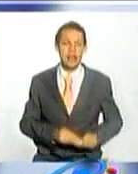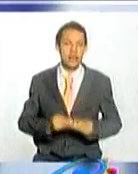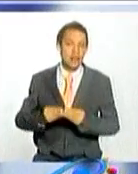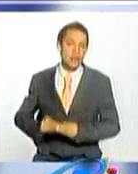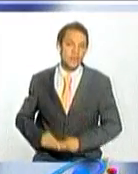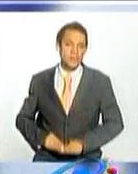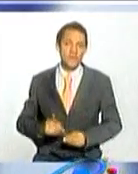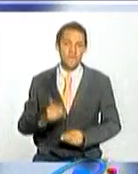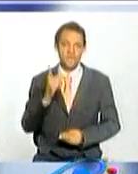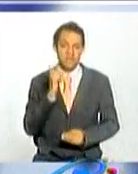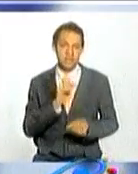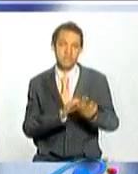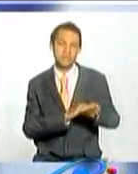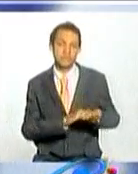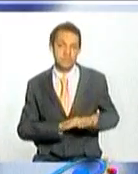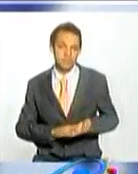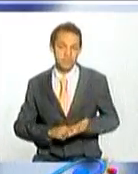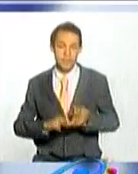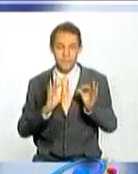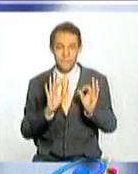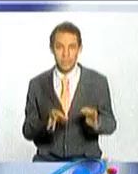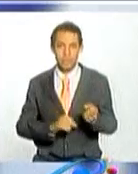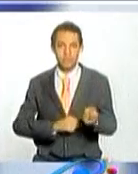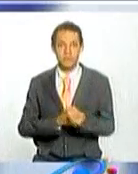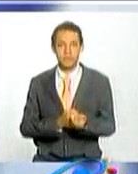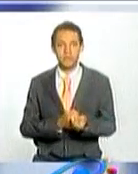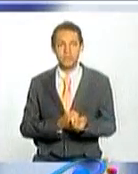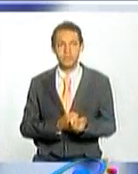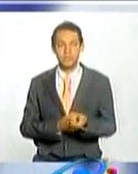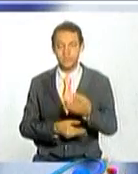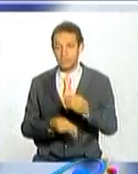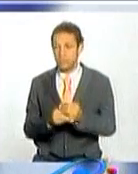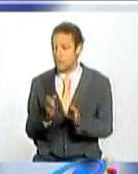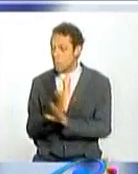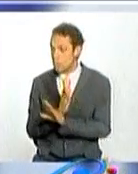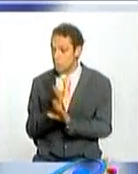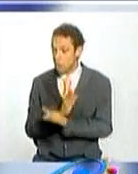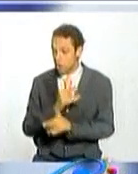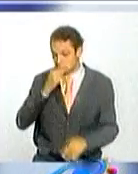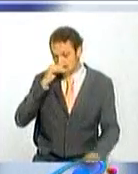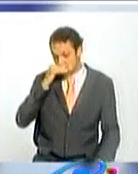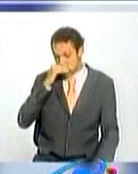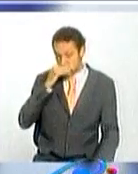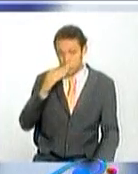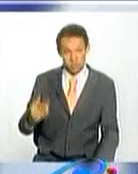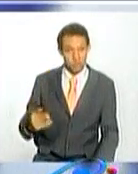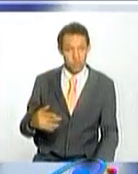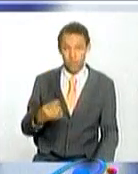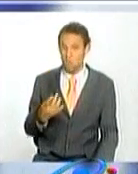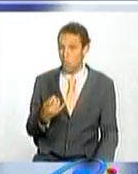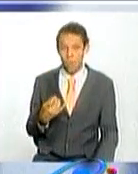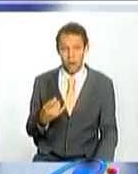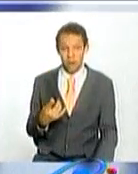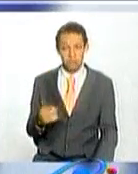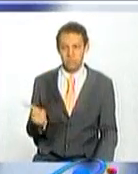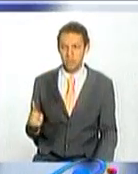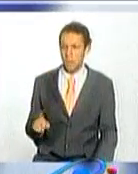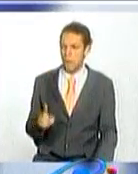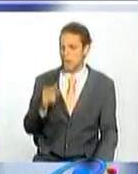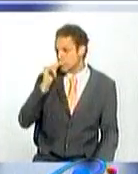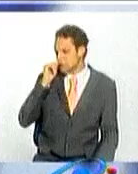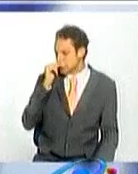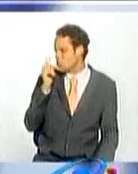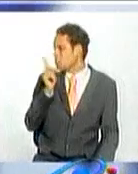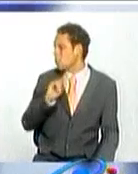sido diagnosticadas porque no se les ha hecho una ecografía. No tiene problema por ser niño, no duele, porque muchas personas dirán, no, pero